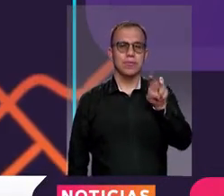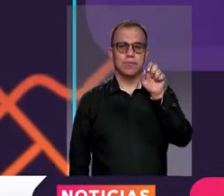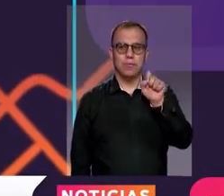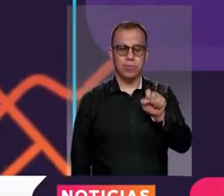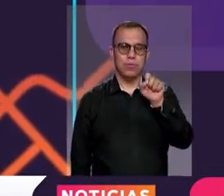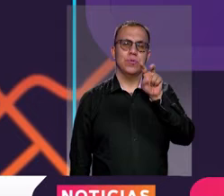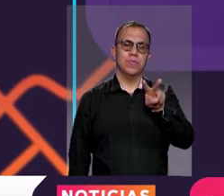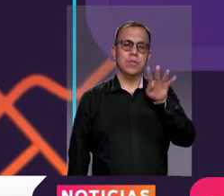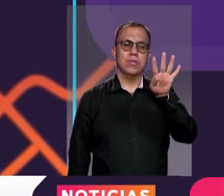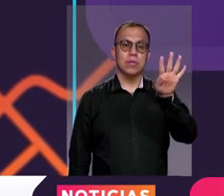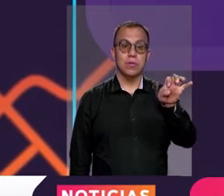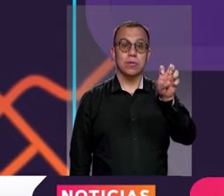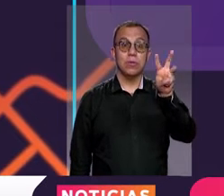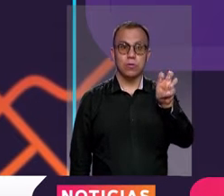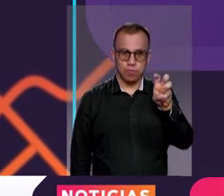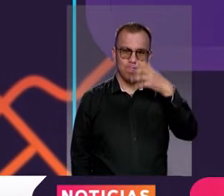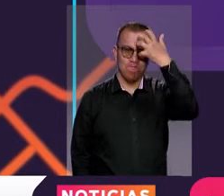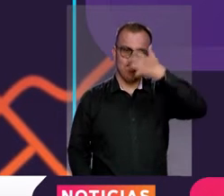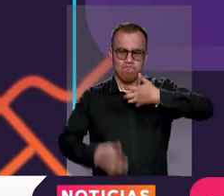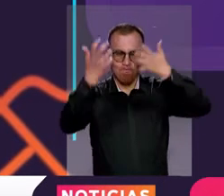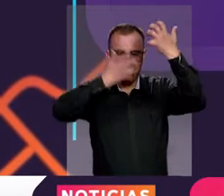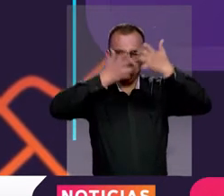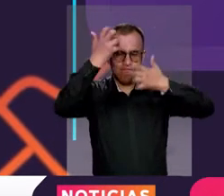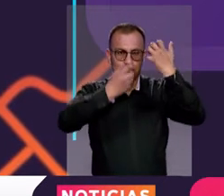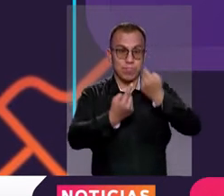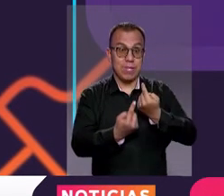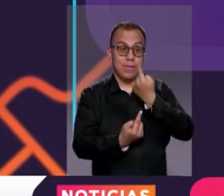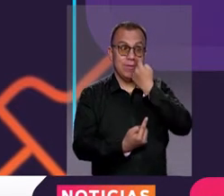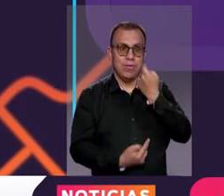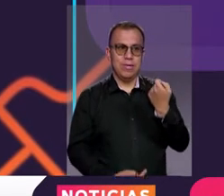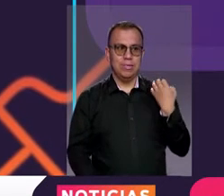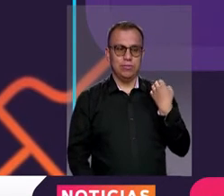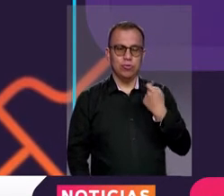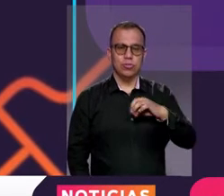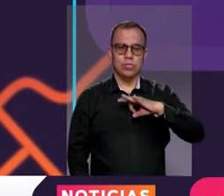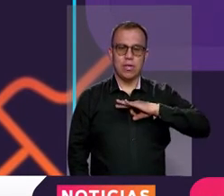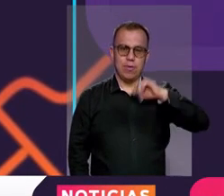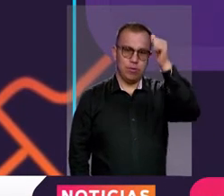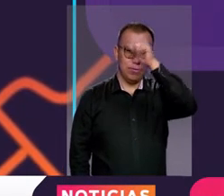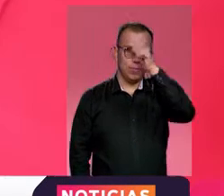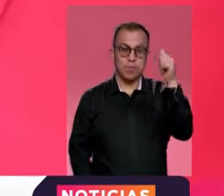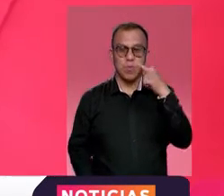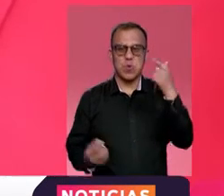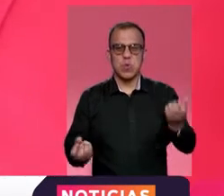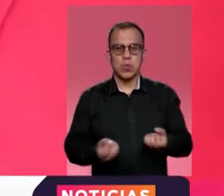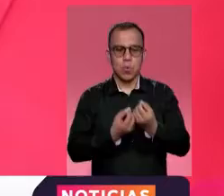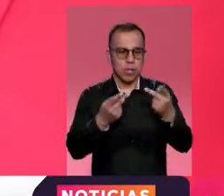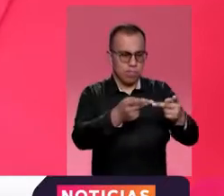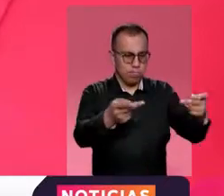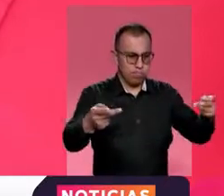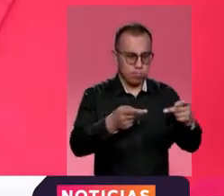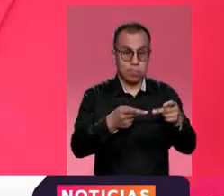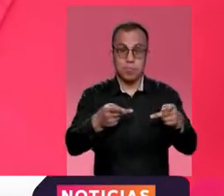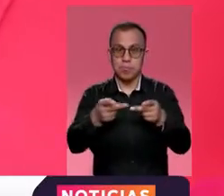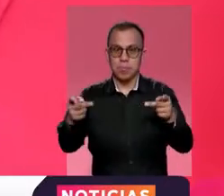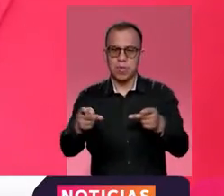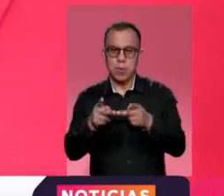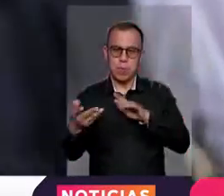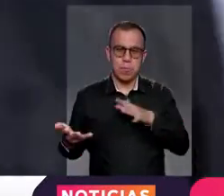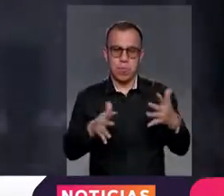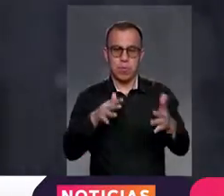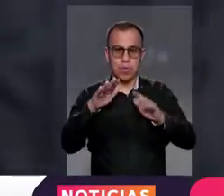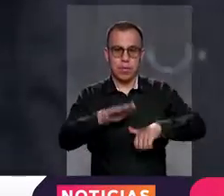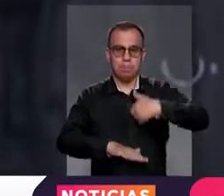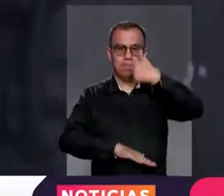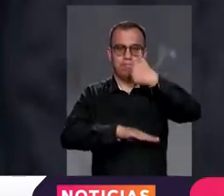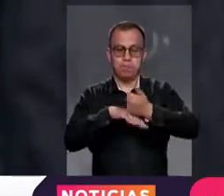22.298 muestras COVID-19 se realizaron el fin de semana con el fin de detectar cercos epidemiológicos, pues la proyección de las